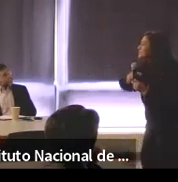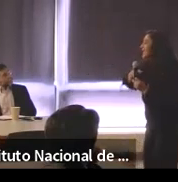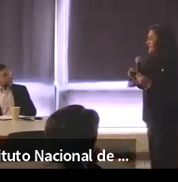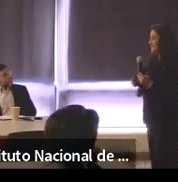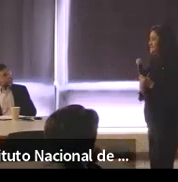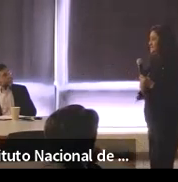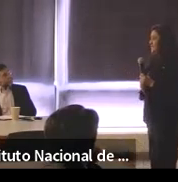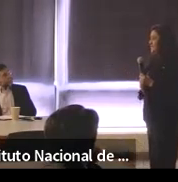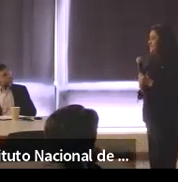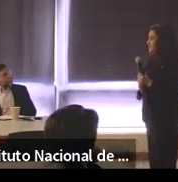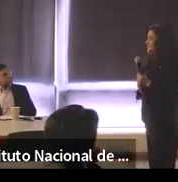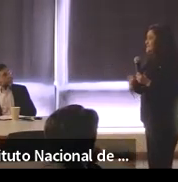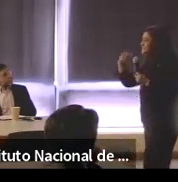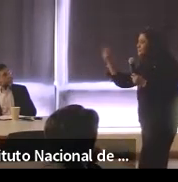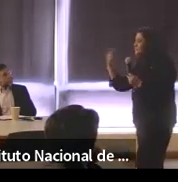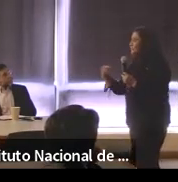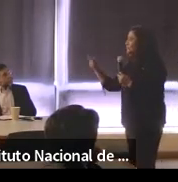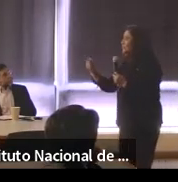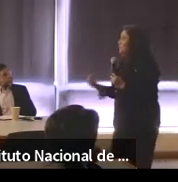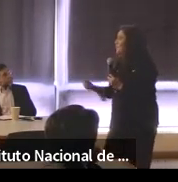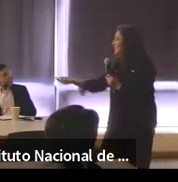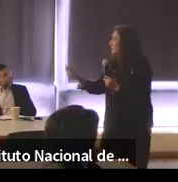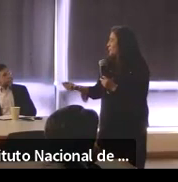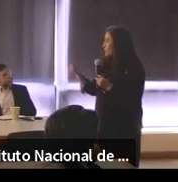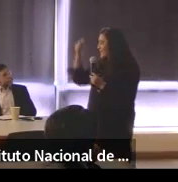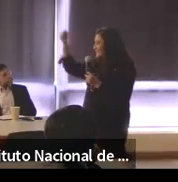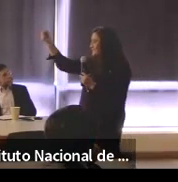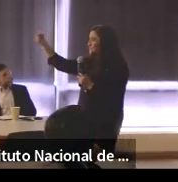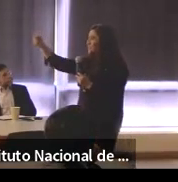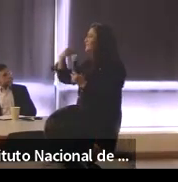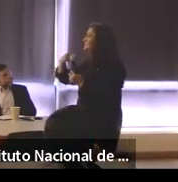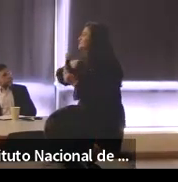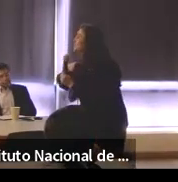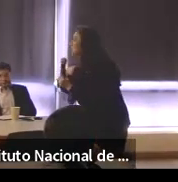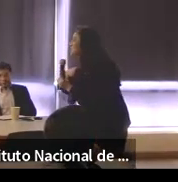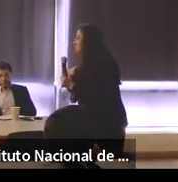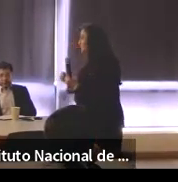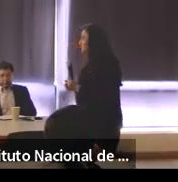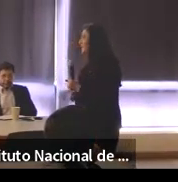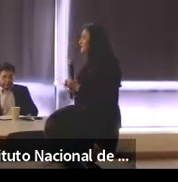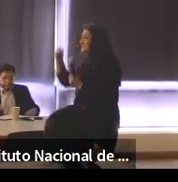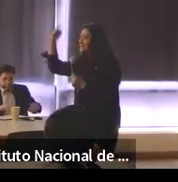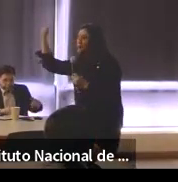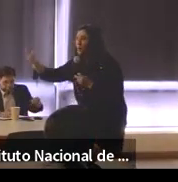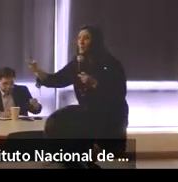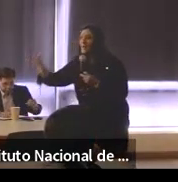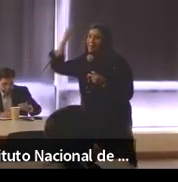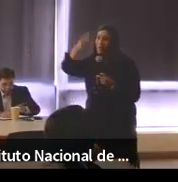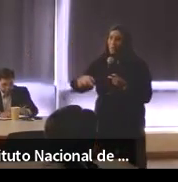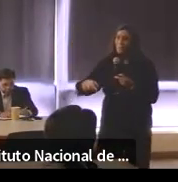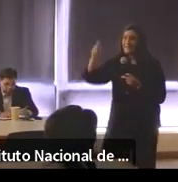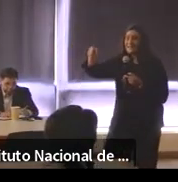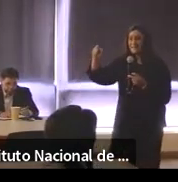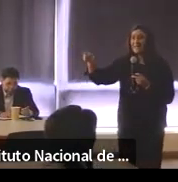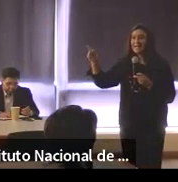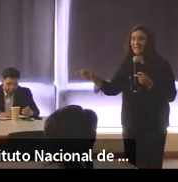algo personal si discutes con un compañero no eres no eres tú asunto si tu compañero